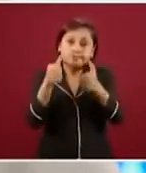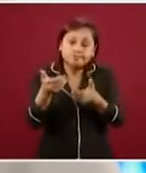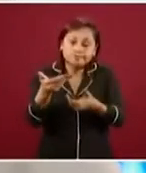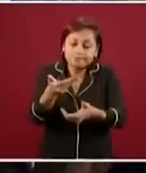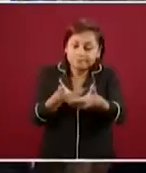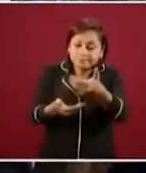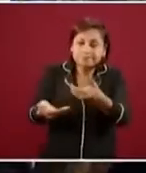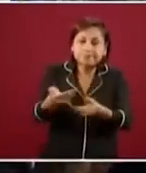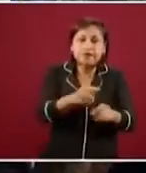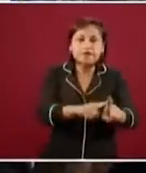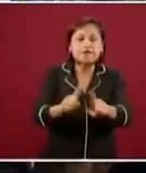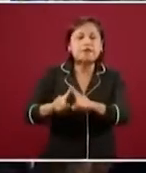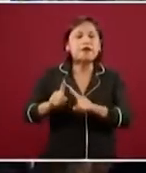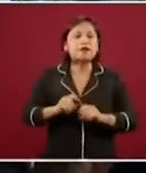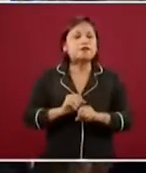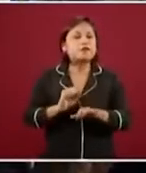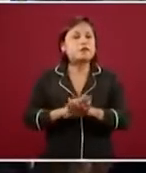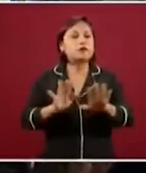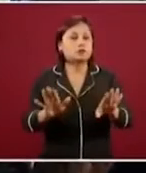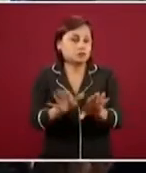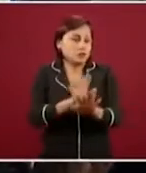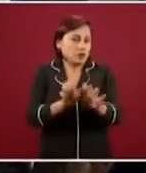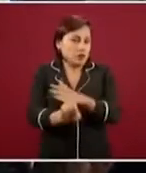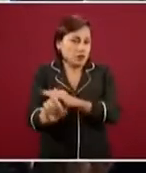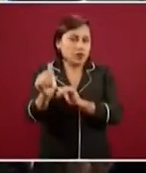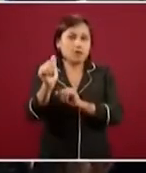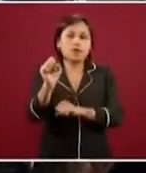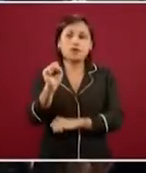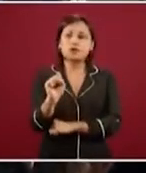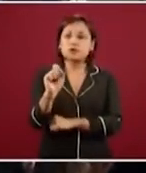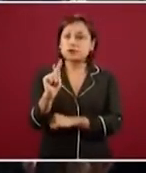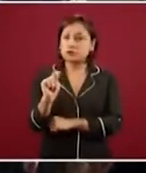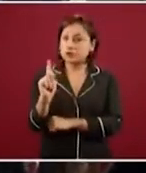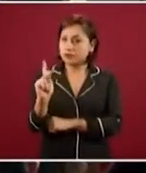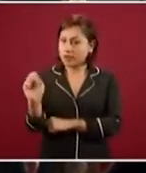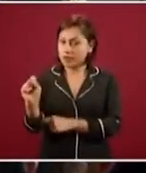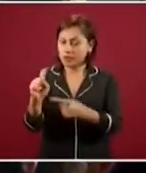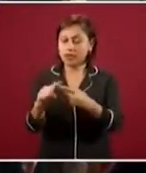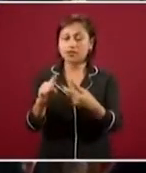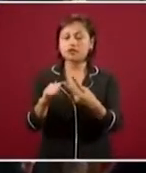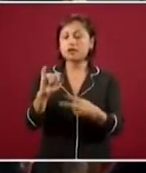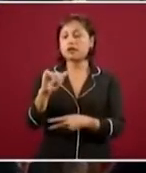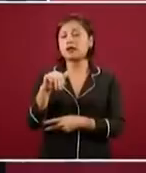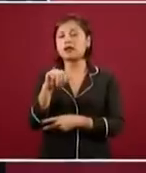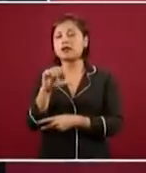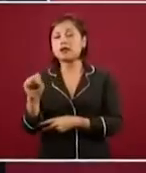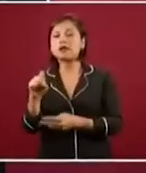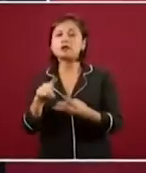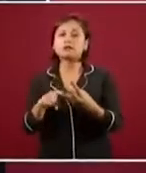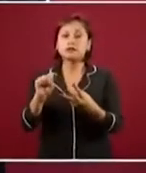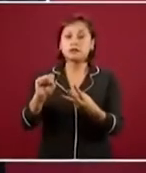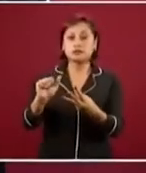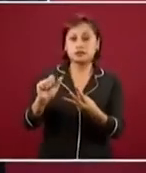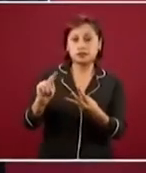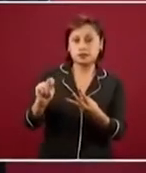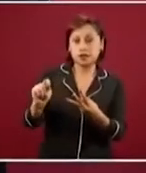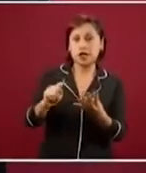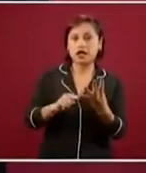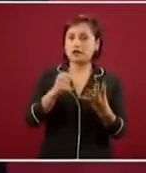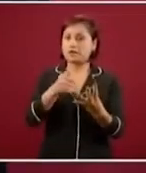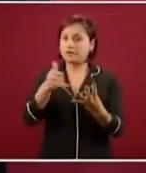compartiendo información, la Secretaría del Trabajo, el IMSS, el SAT, el